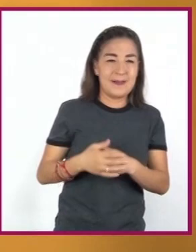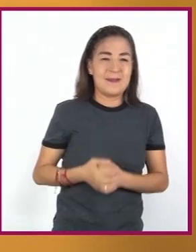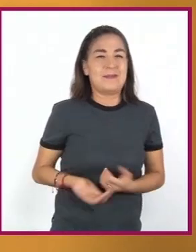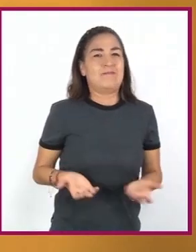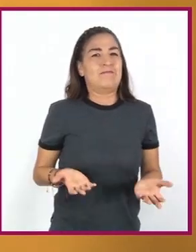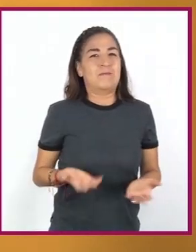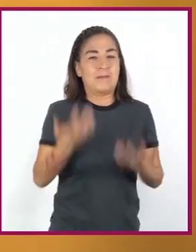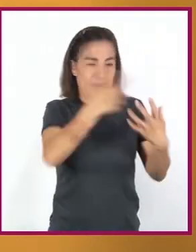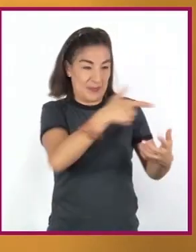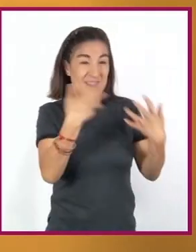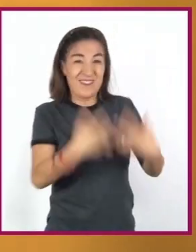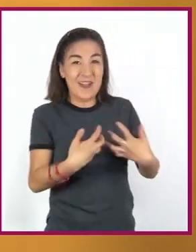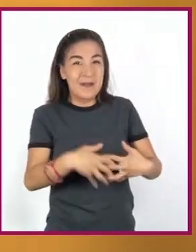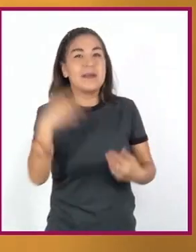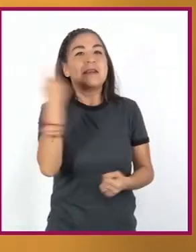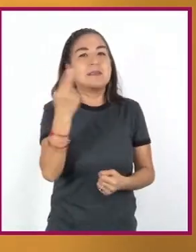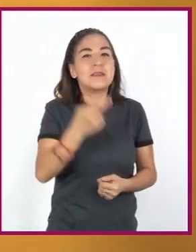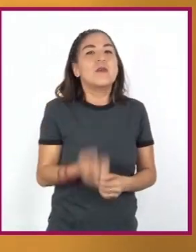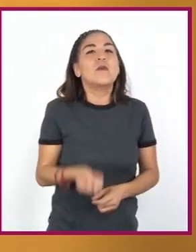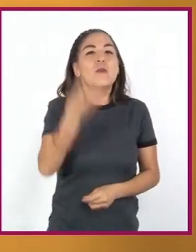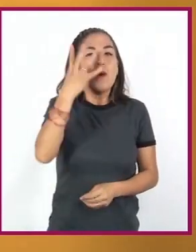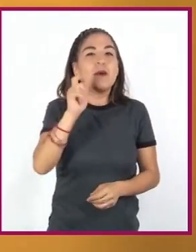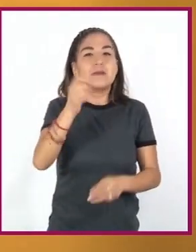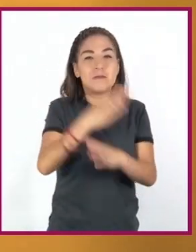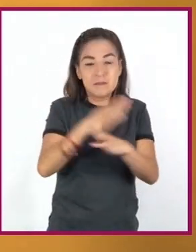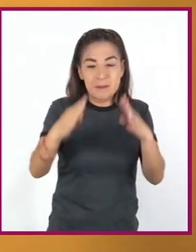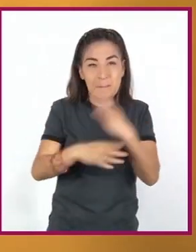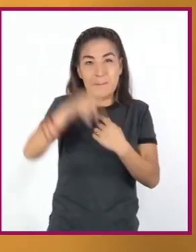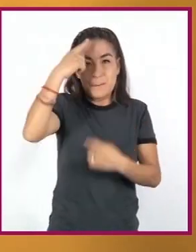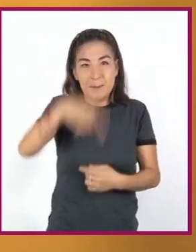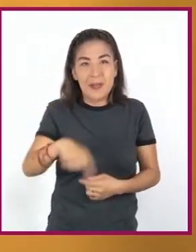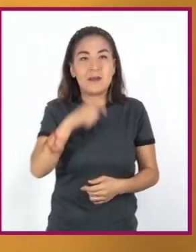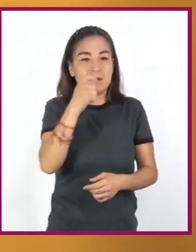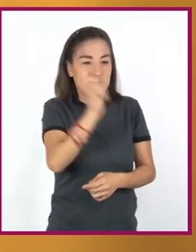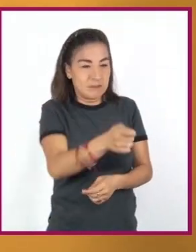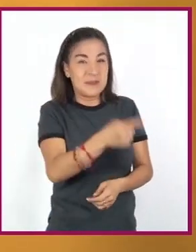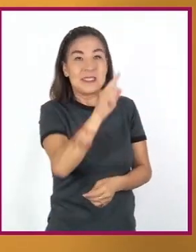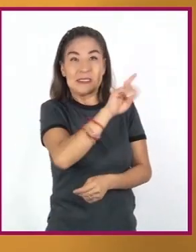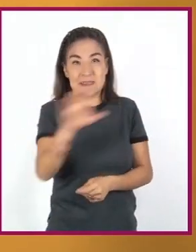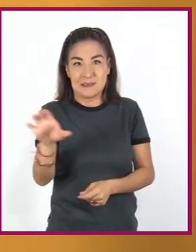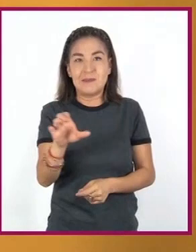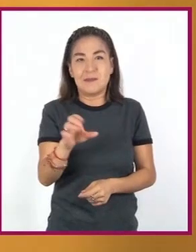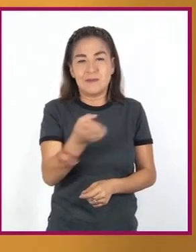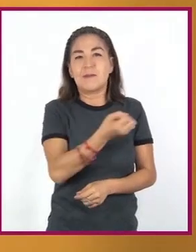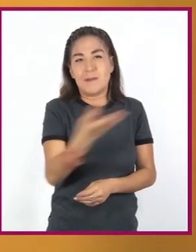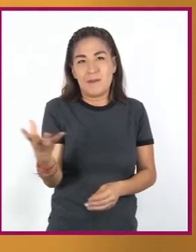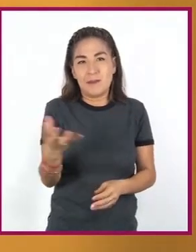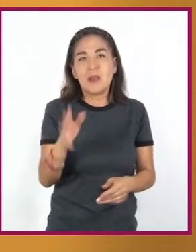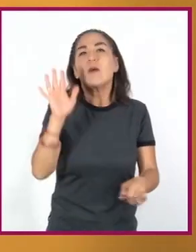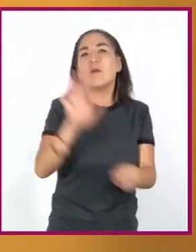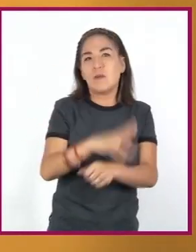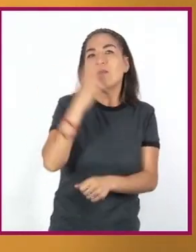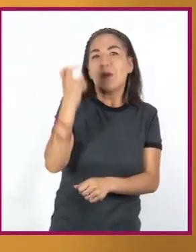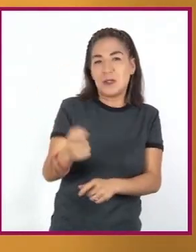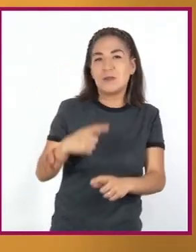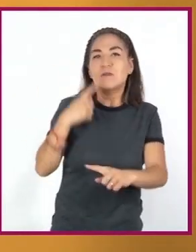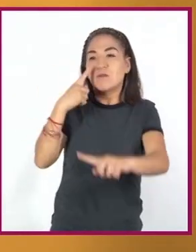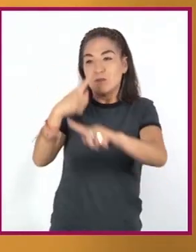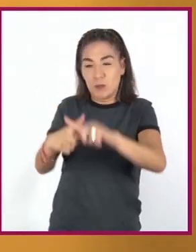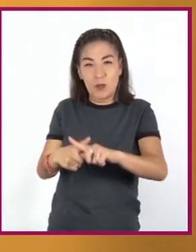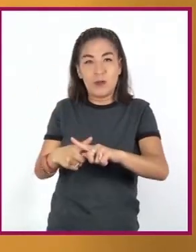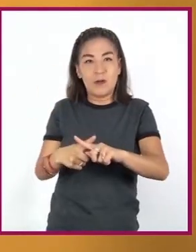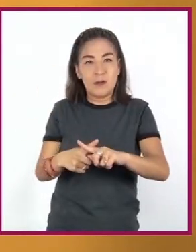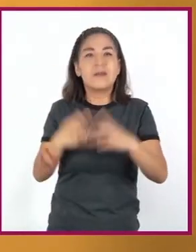que la fábrica requiere saber cuánto material necesita para fabricar 100 piezas, por lo tanto